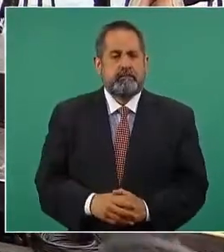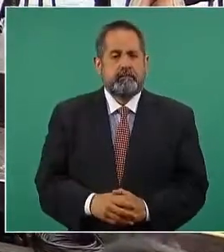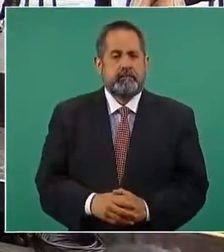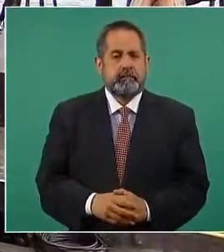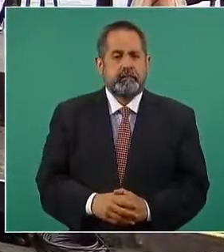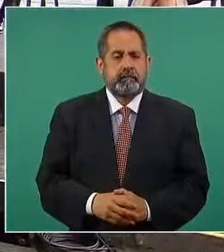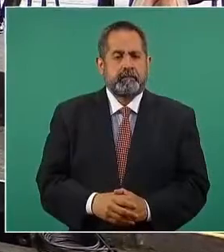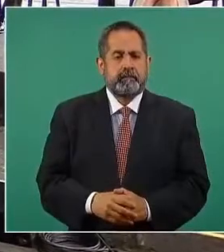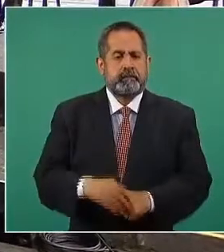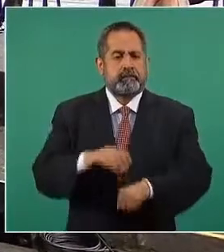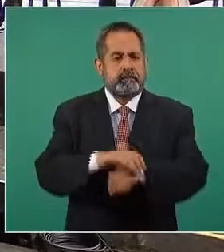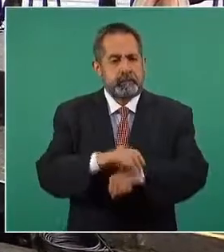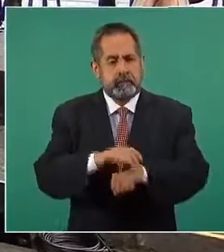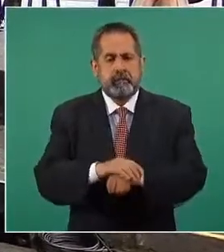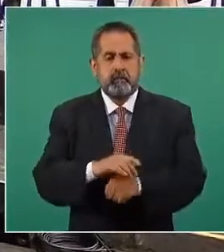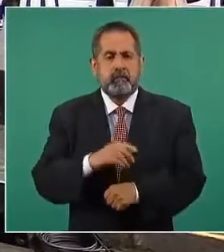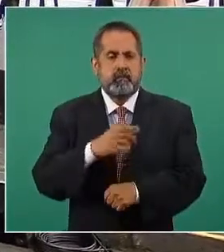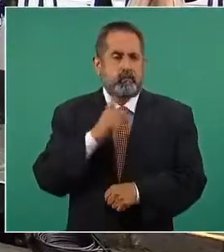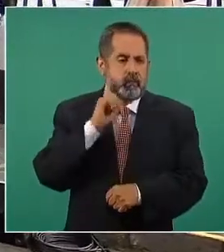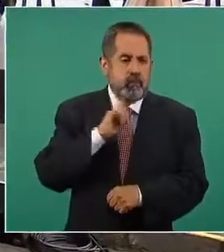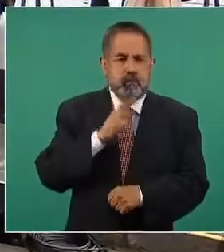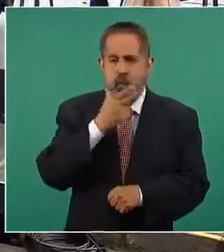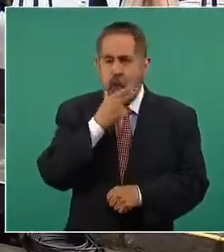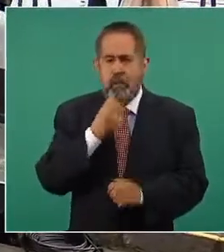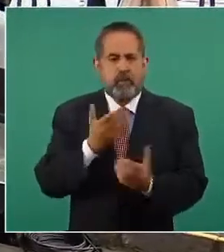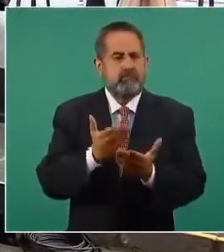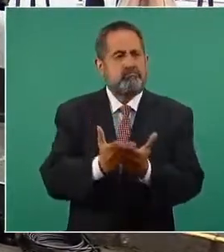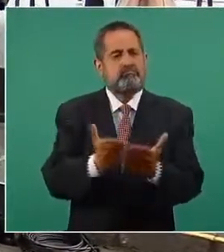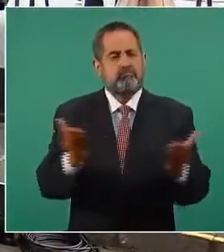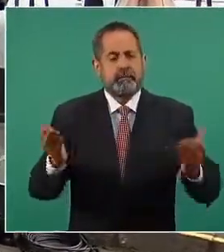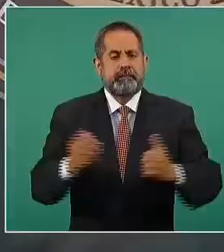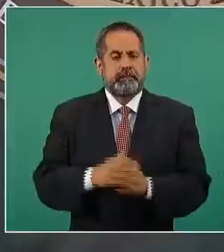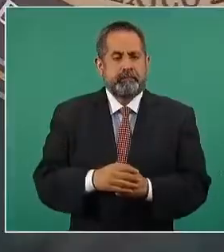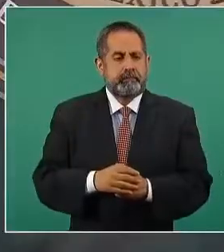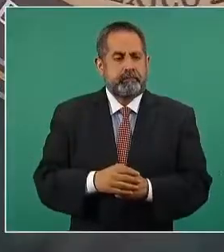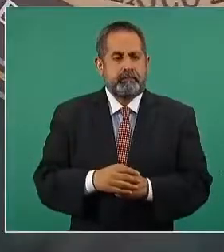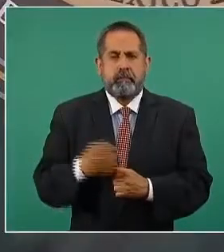Amigas, amigos todos, invitados,